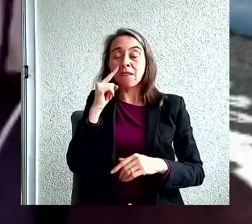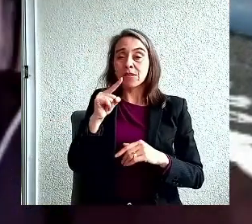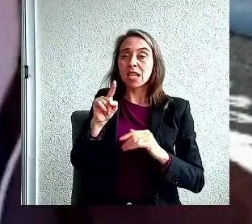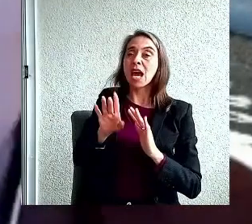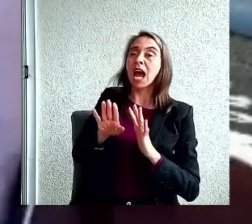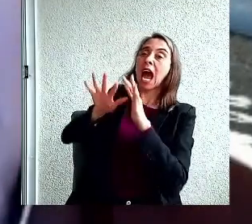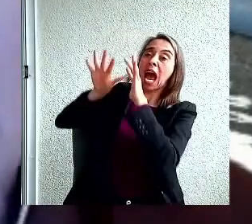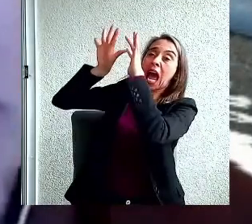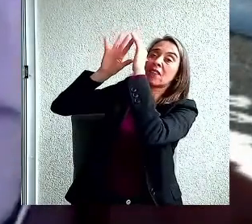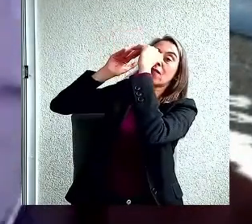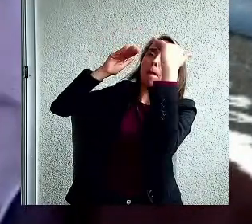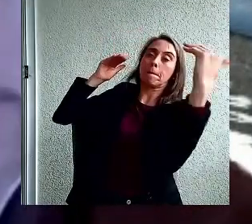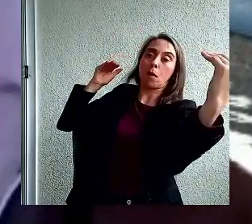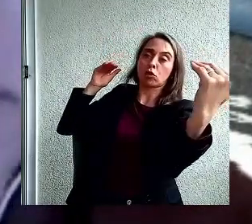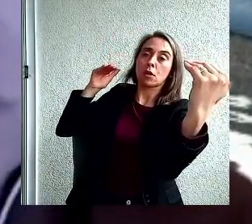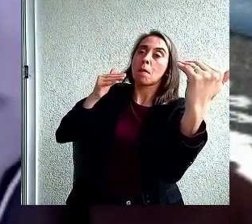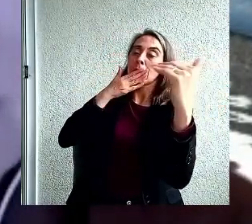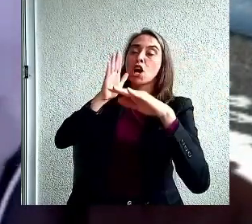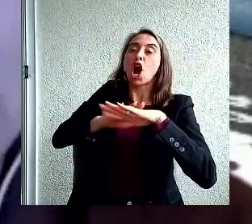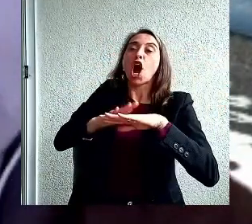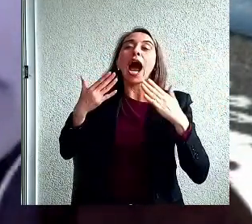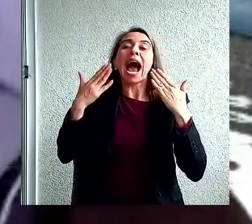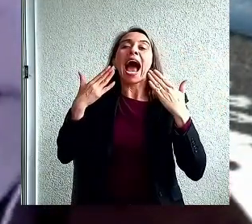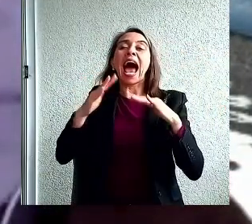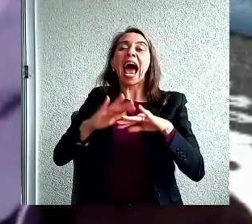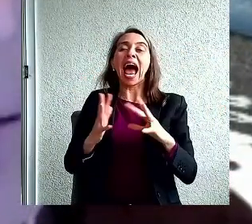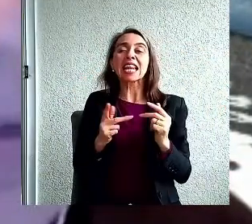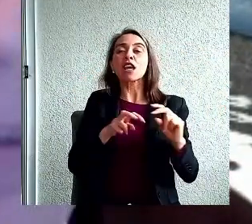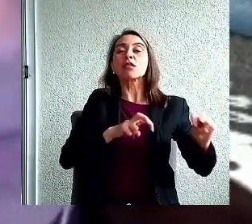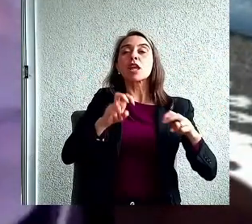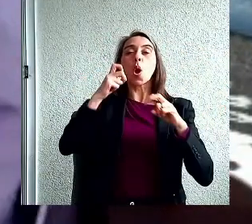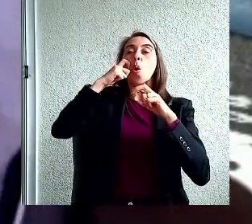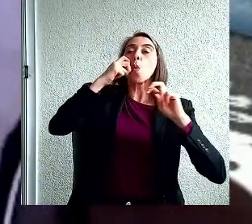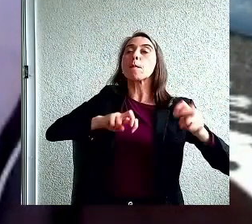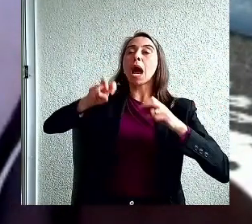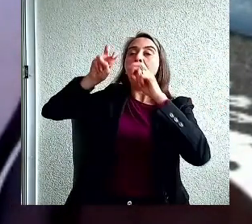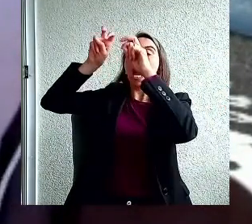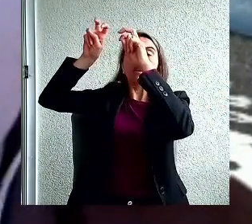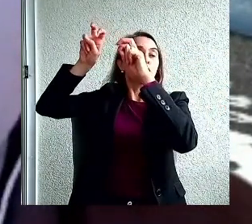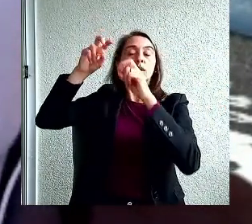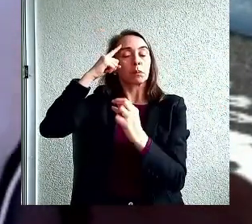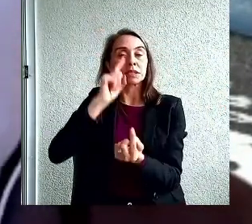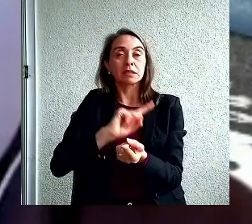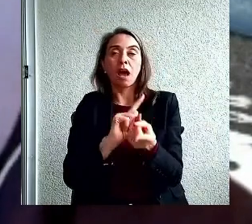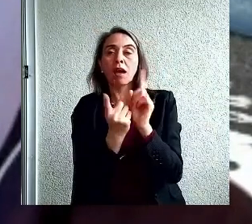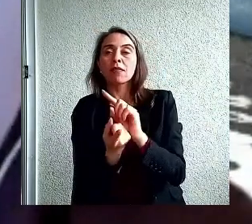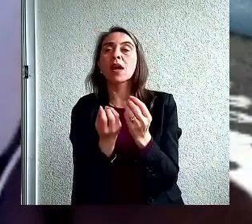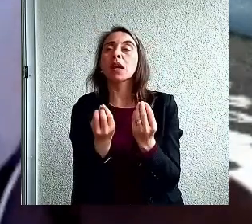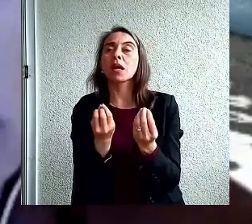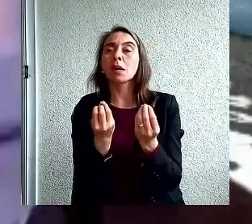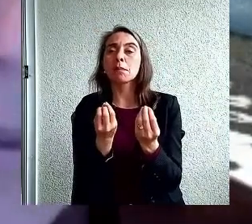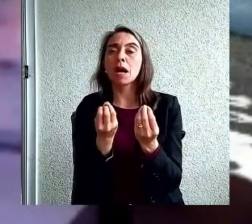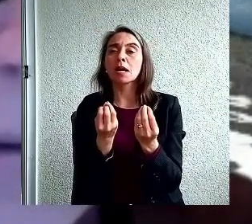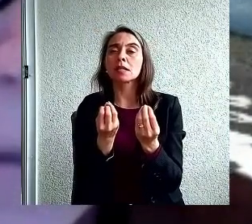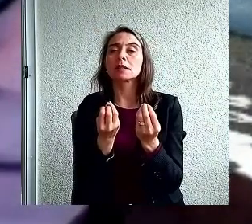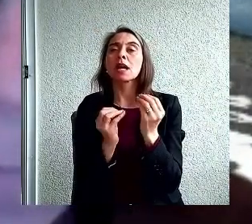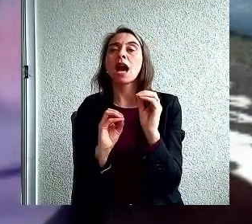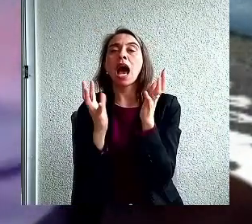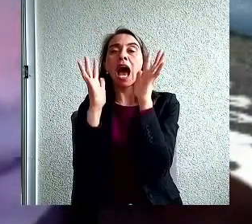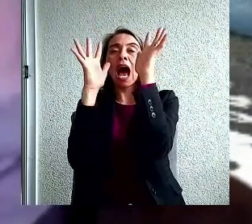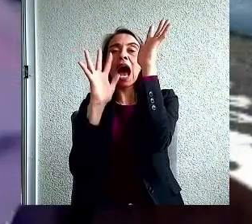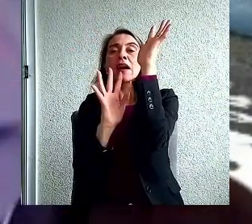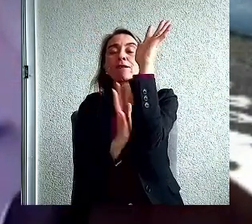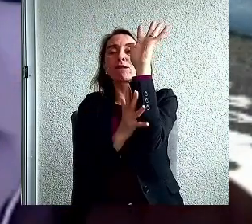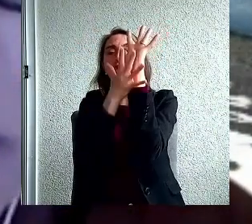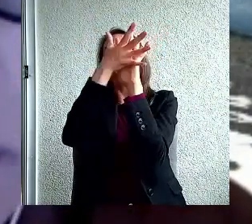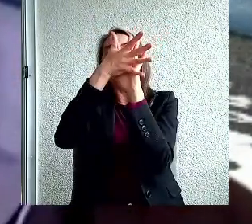también, por ejemplo, lo que pasa con las araucarias en la zona de Temuco, la Araucanía, ¿no es cierto? En toda la zona de